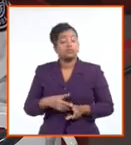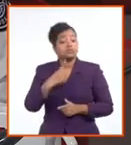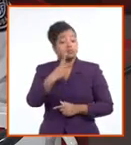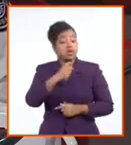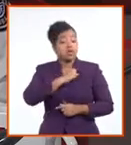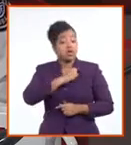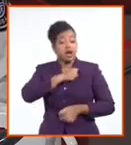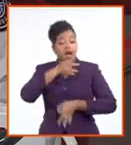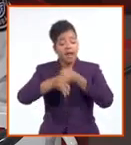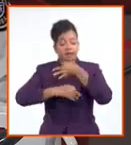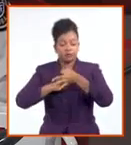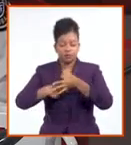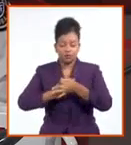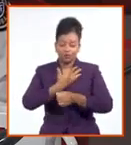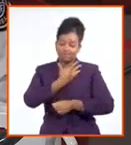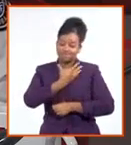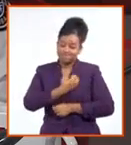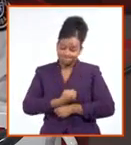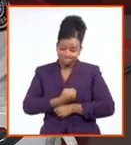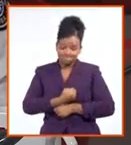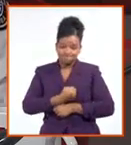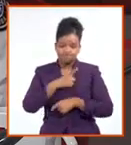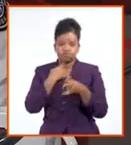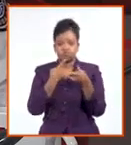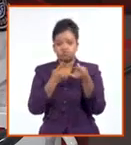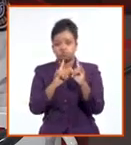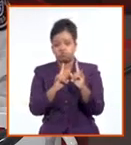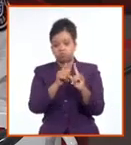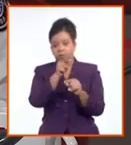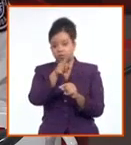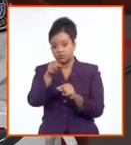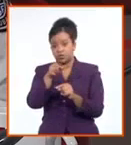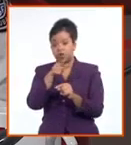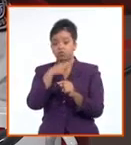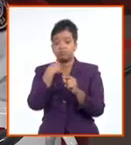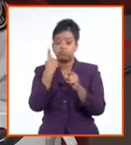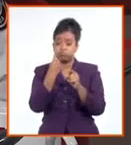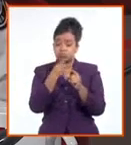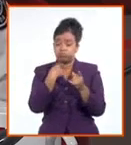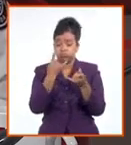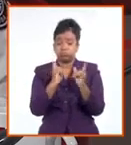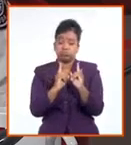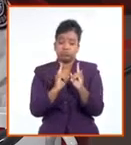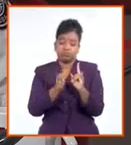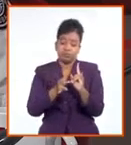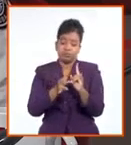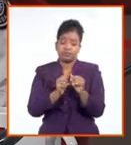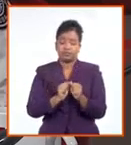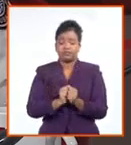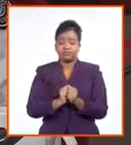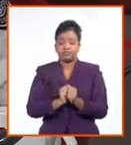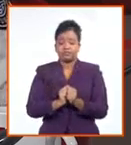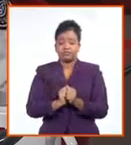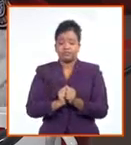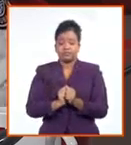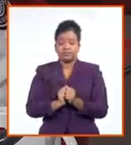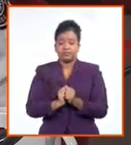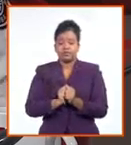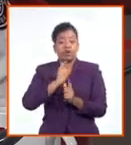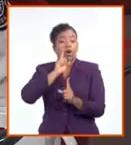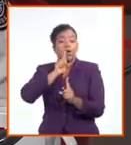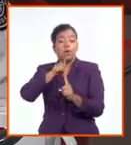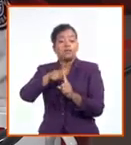lamentamos profundamente la pérdida de vidas humanas que ocurrieron en estos hechos. Precisamente la misión principal de las